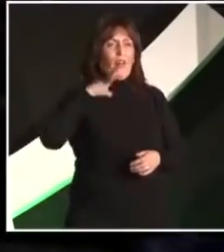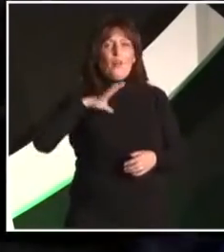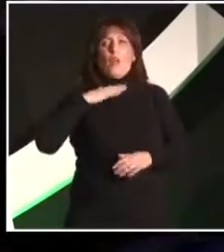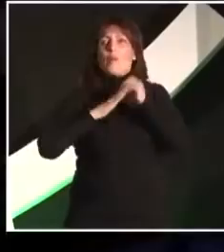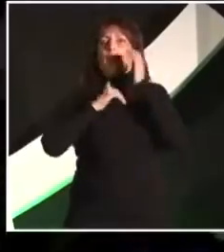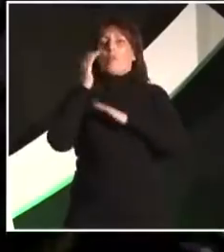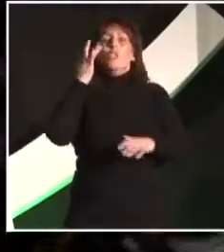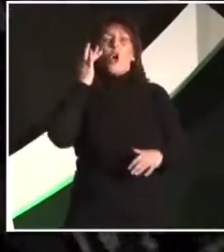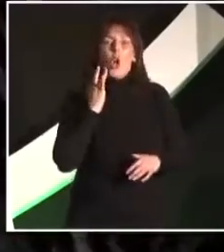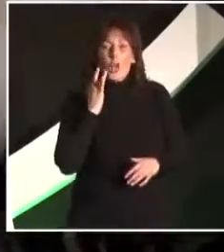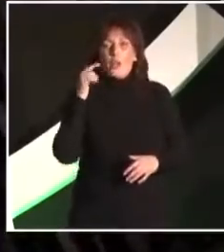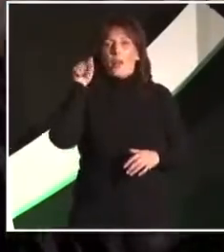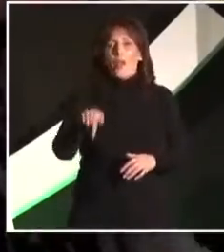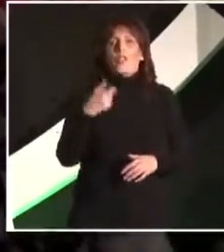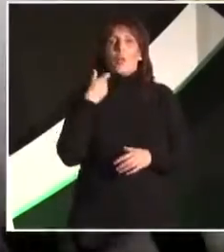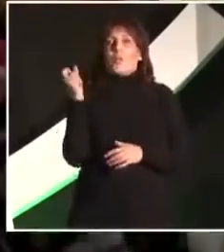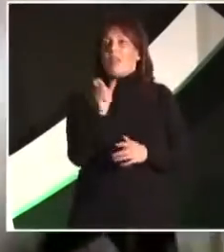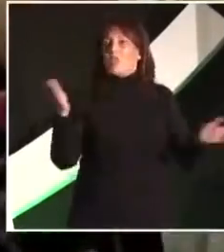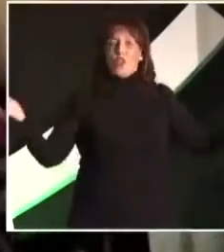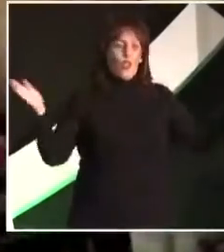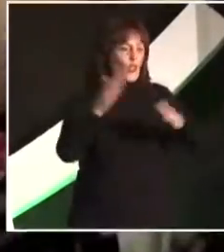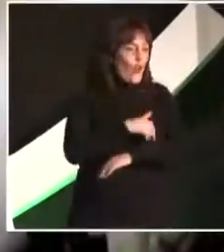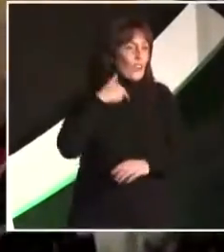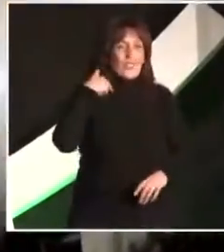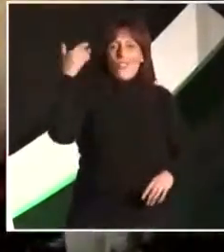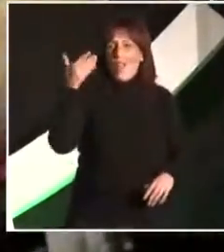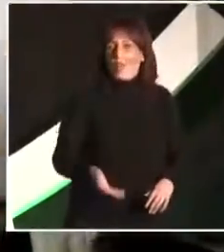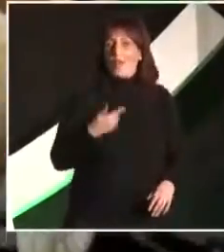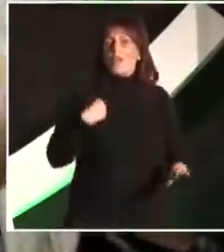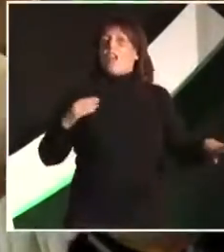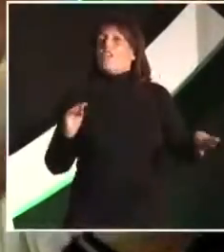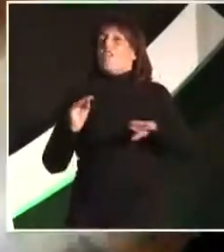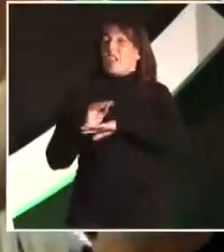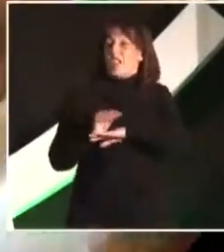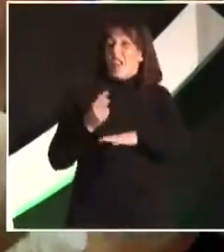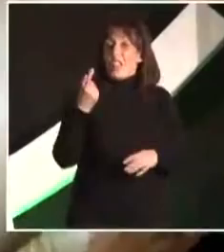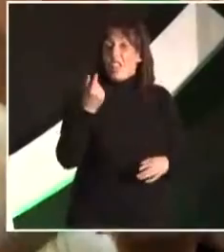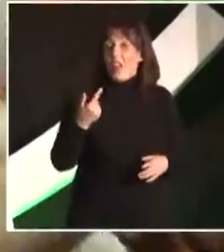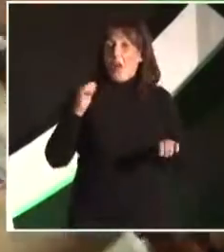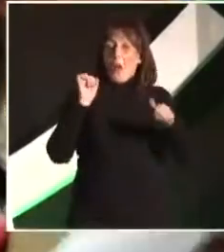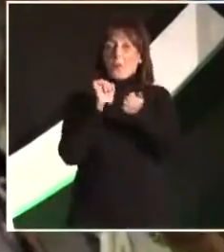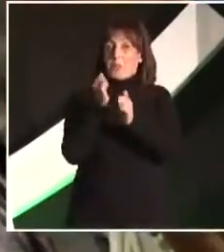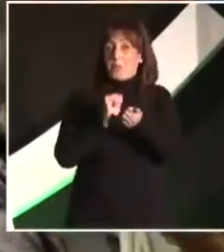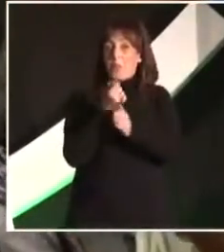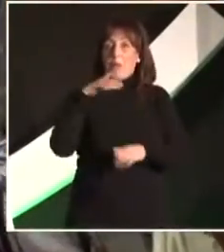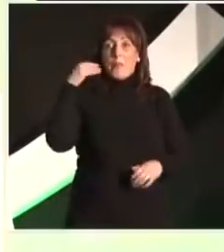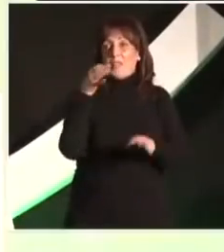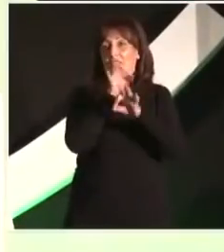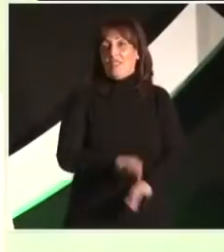sea limpio. Eso no tiene precio, eso no puede financiarse con ningún crédito bancario.